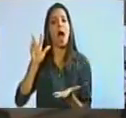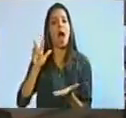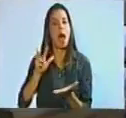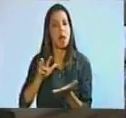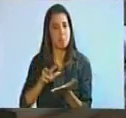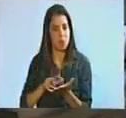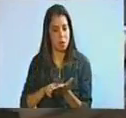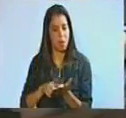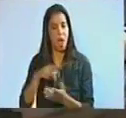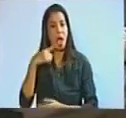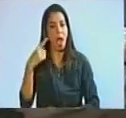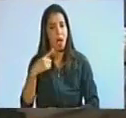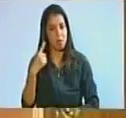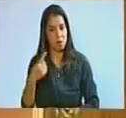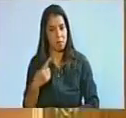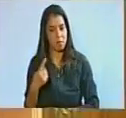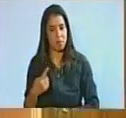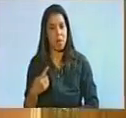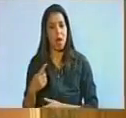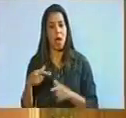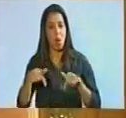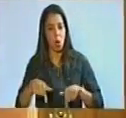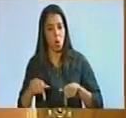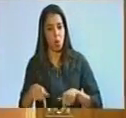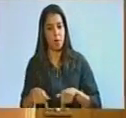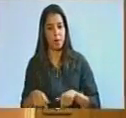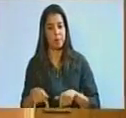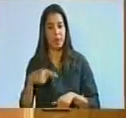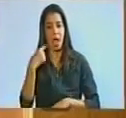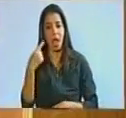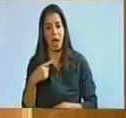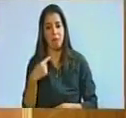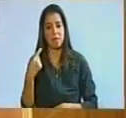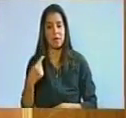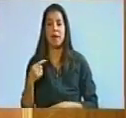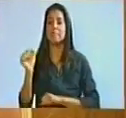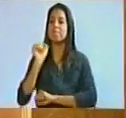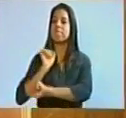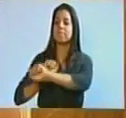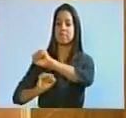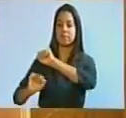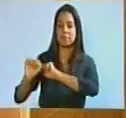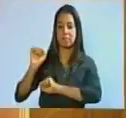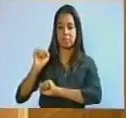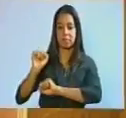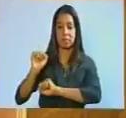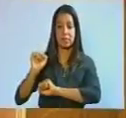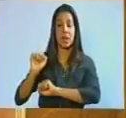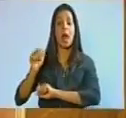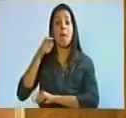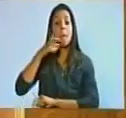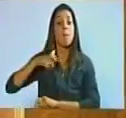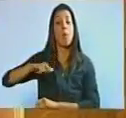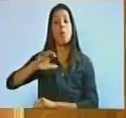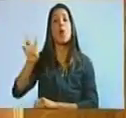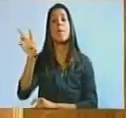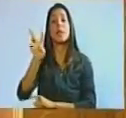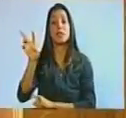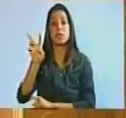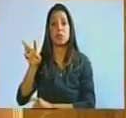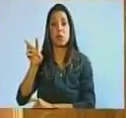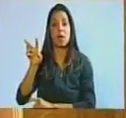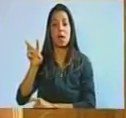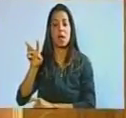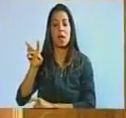este pronunciamiento constituyente en defensa, pues, de nuestro pueblo, de